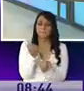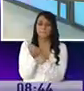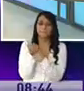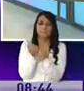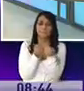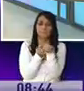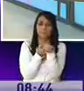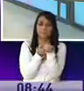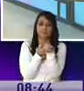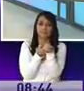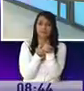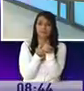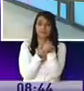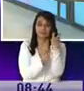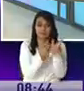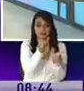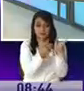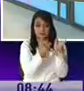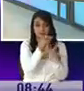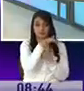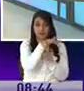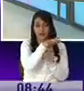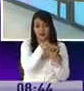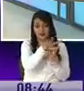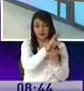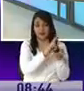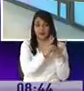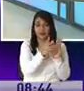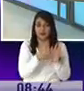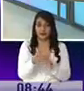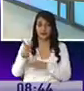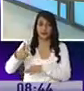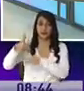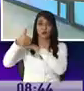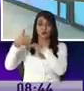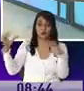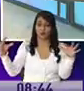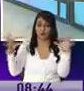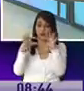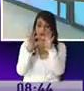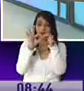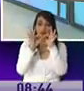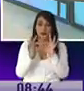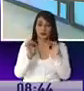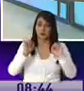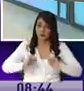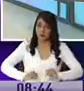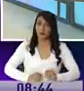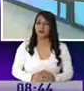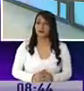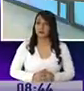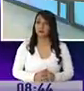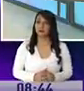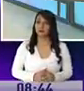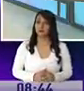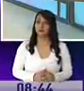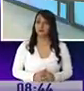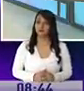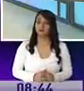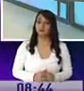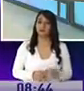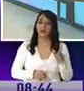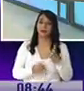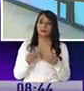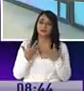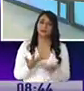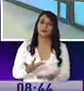entre los usuarios del parque que son los vecinos y las autoridades para hacer mantenimiento también de las cosas mucho también Esperamos que sea la